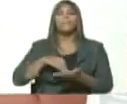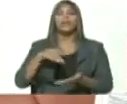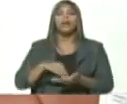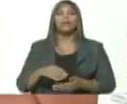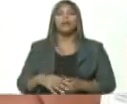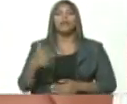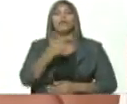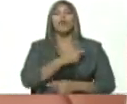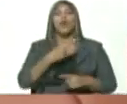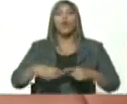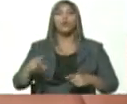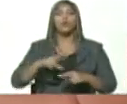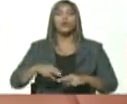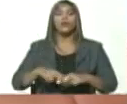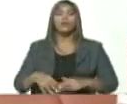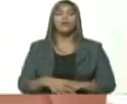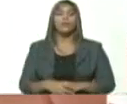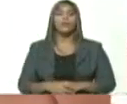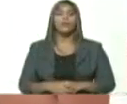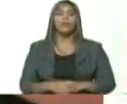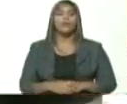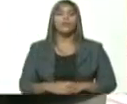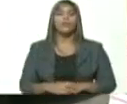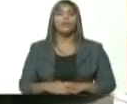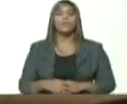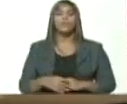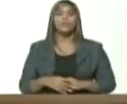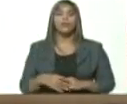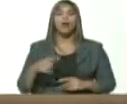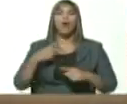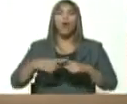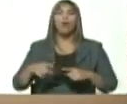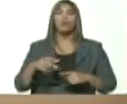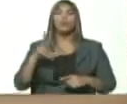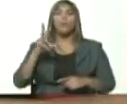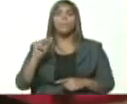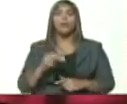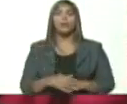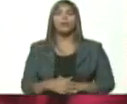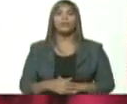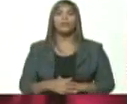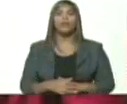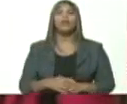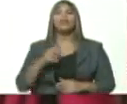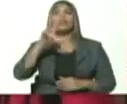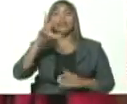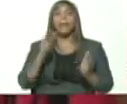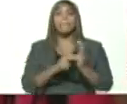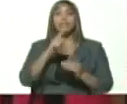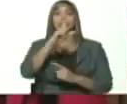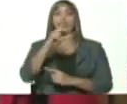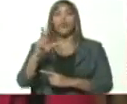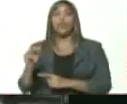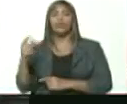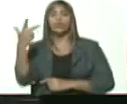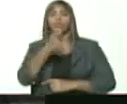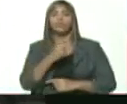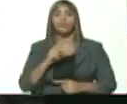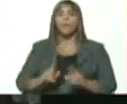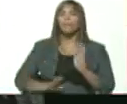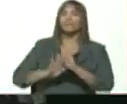niños del eje de los Altos Mirandinos. En 2020 aplicamos 3.120 dosis, superando también la meta